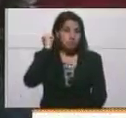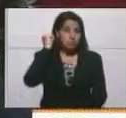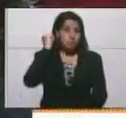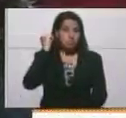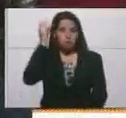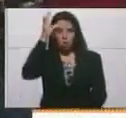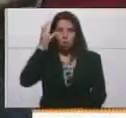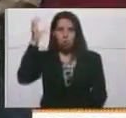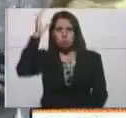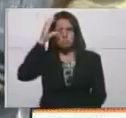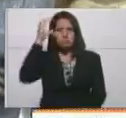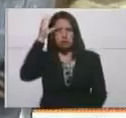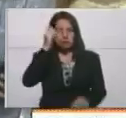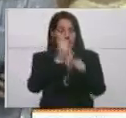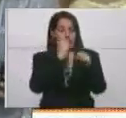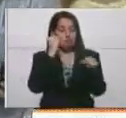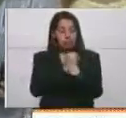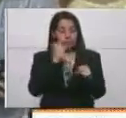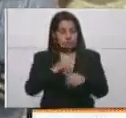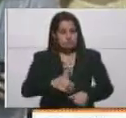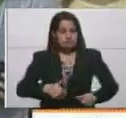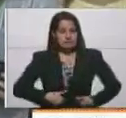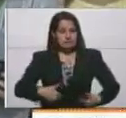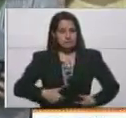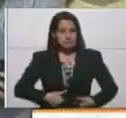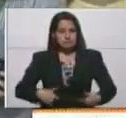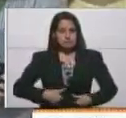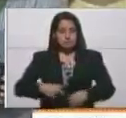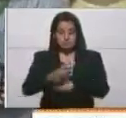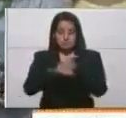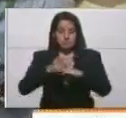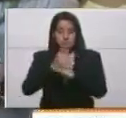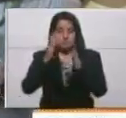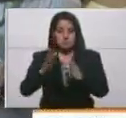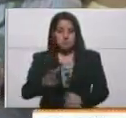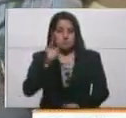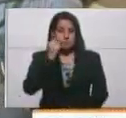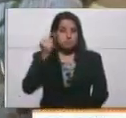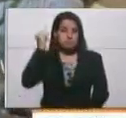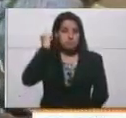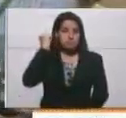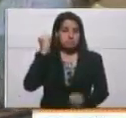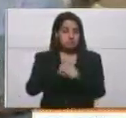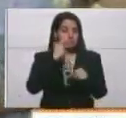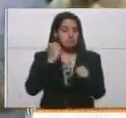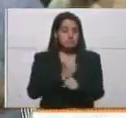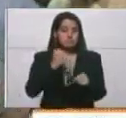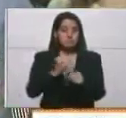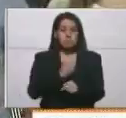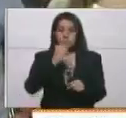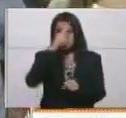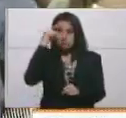conscientes, trabajadores. Necesitamos gobernadores y gobernadoras trabajadores,